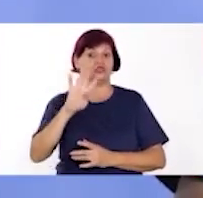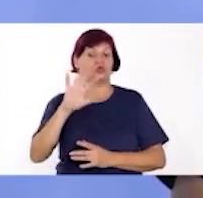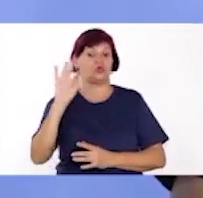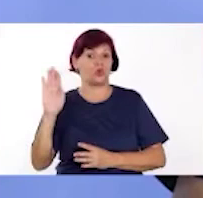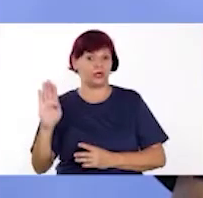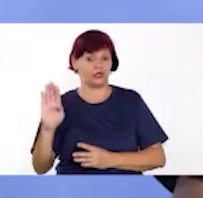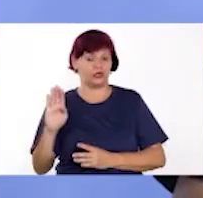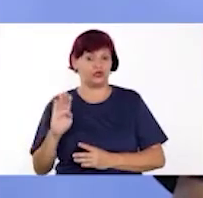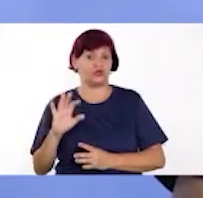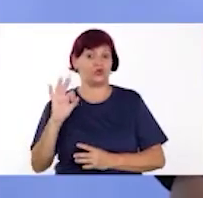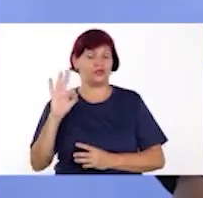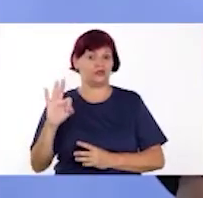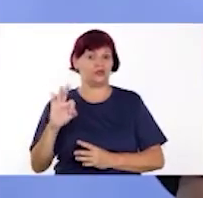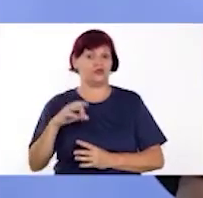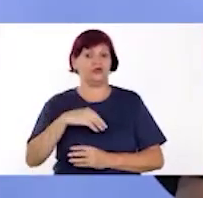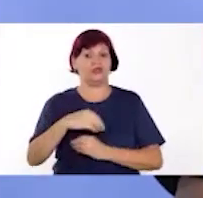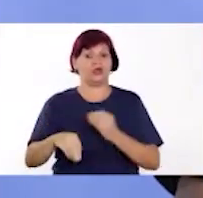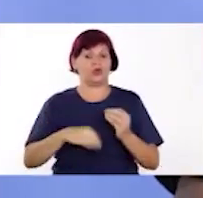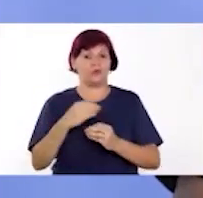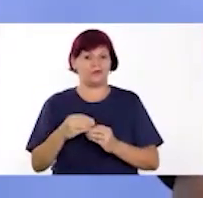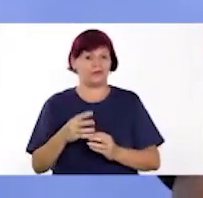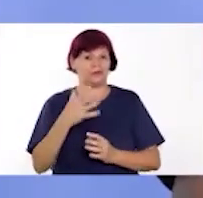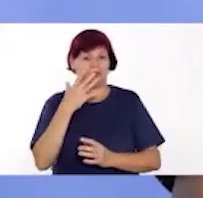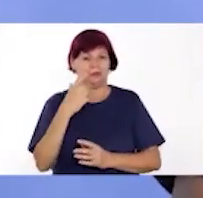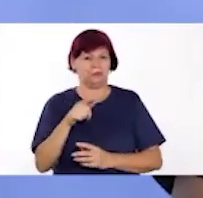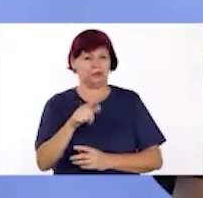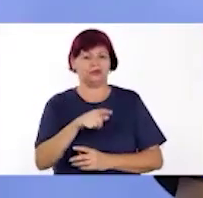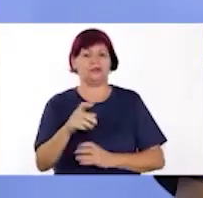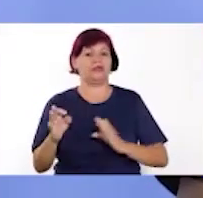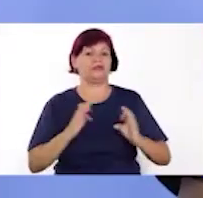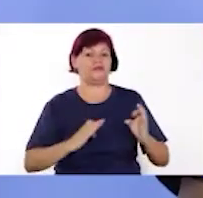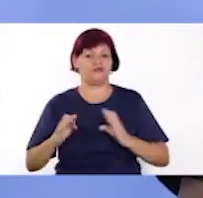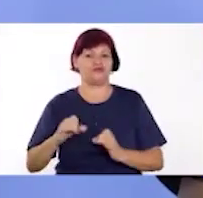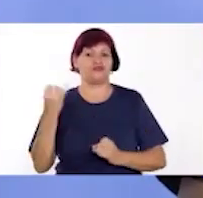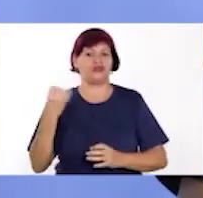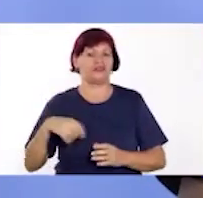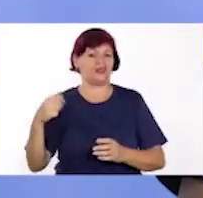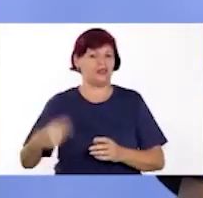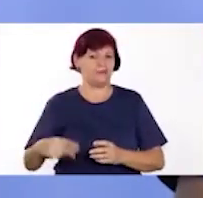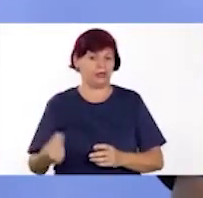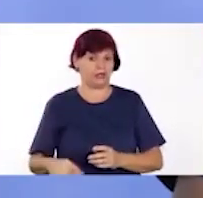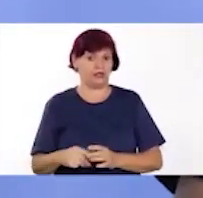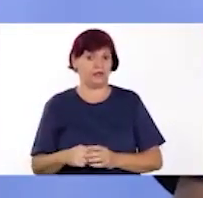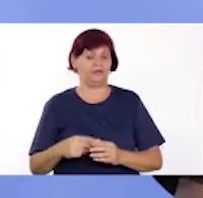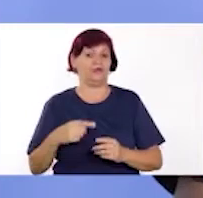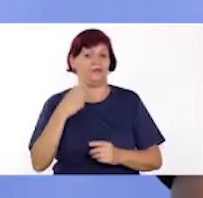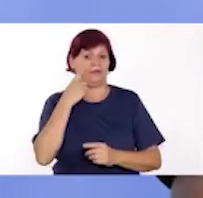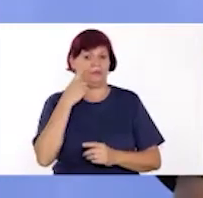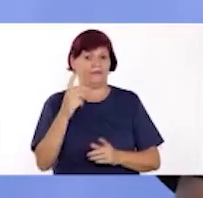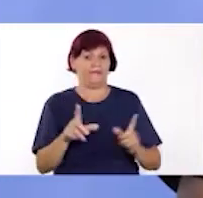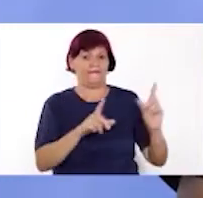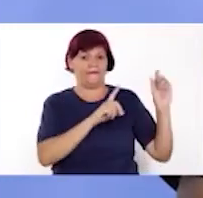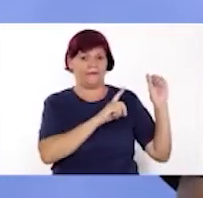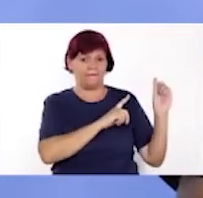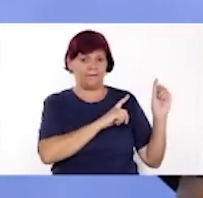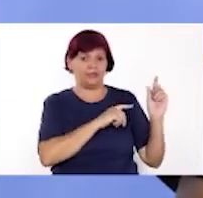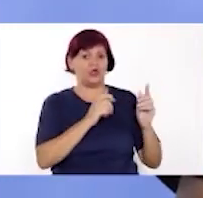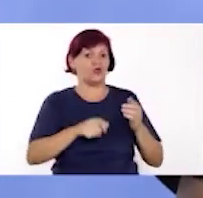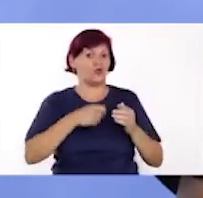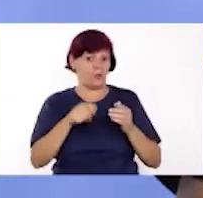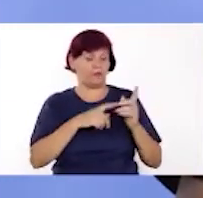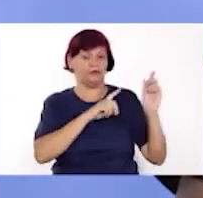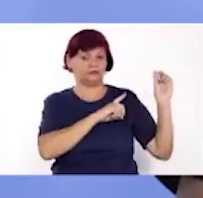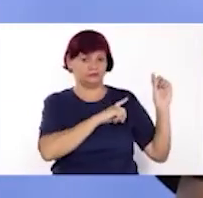1948, que se va a convertir en el instrumento ideal para estas funciones del imperialismo. A continuación, les propongo ver